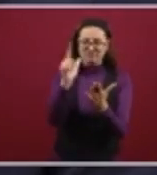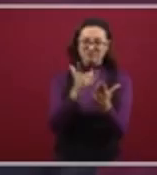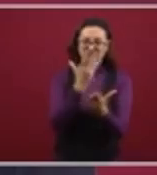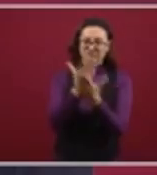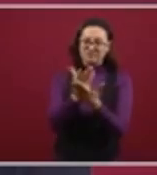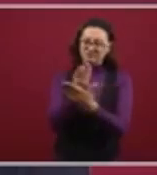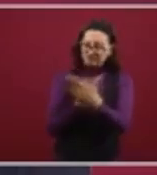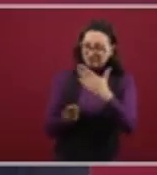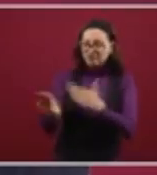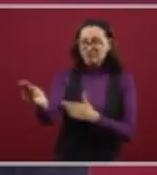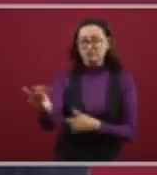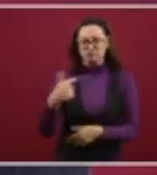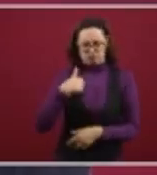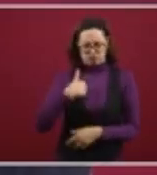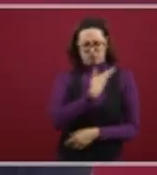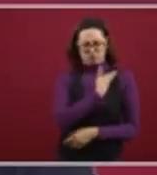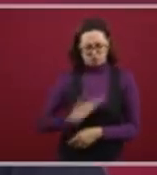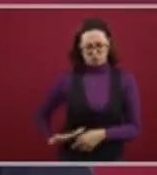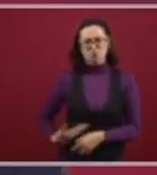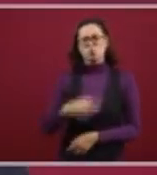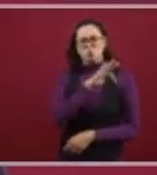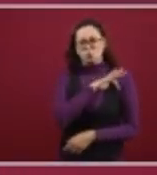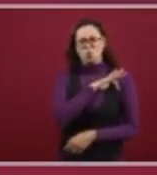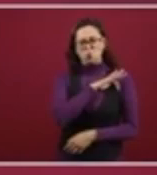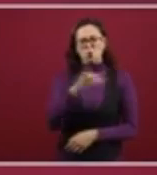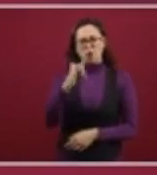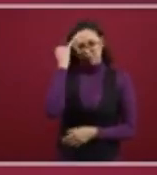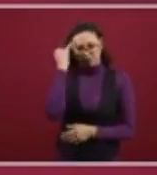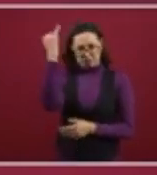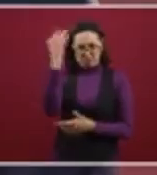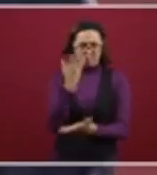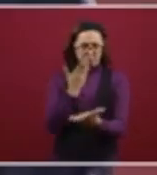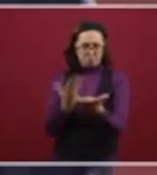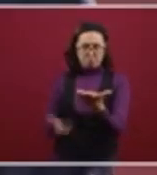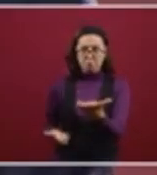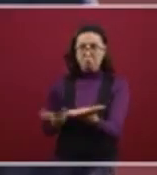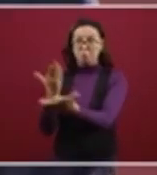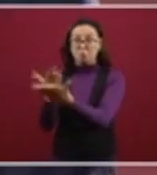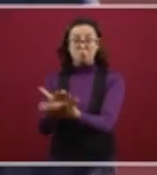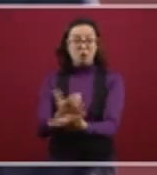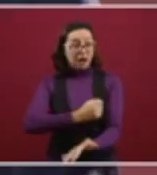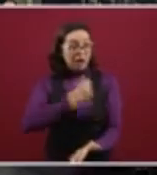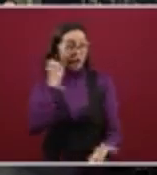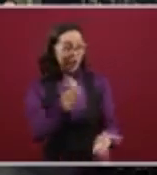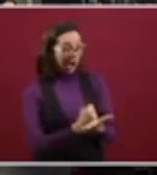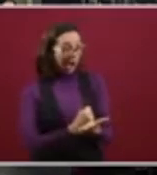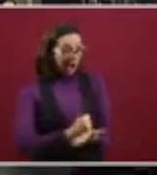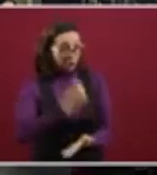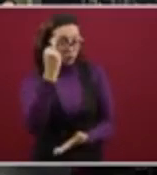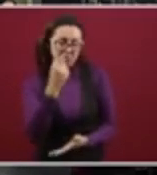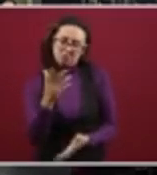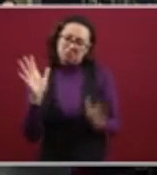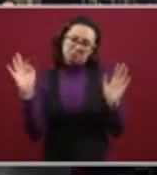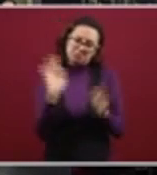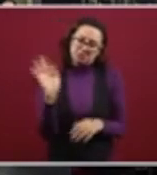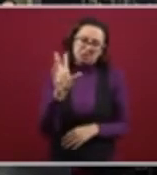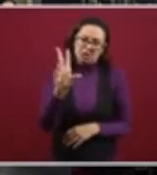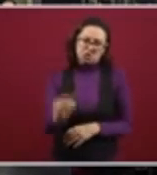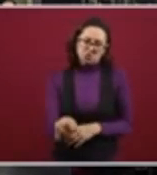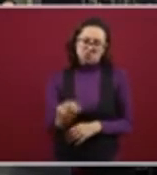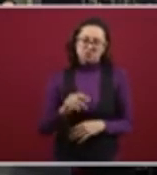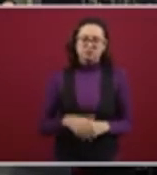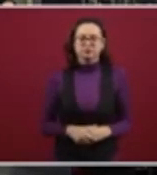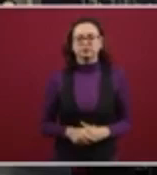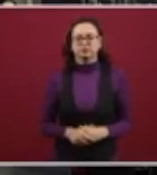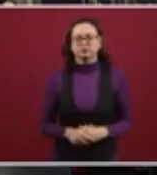mi facultad. No quiere decir que se apruebe. Precisamente, presidente, hay una gran molestia de los ciudadanos de a